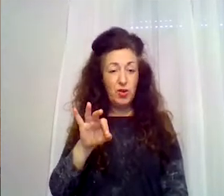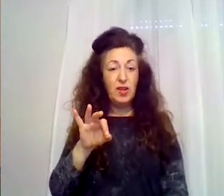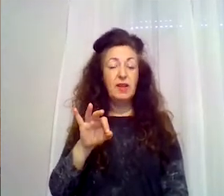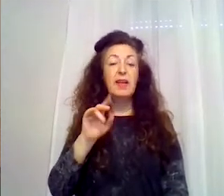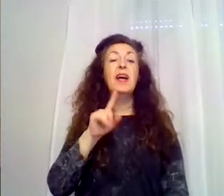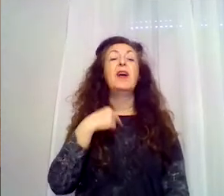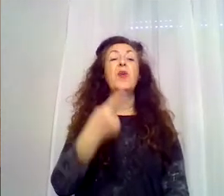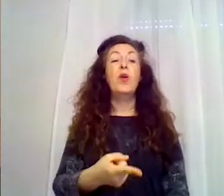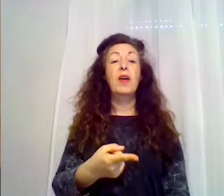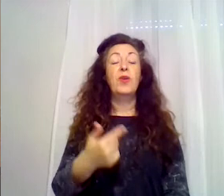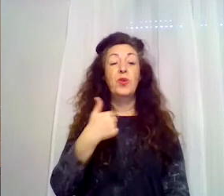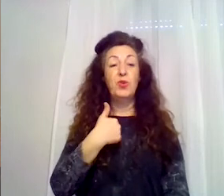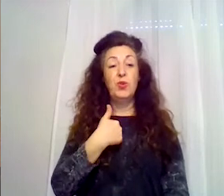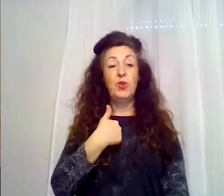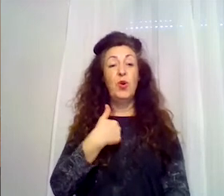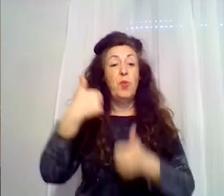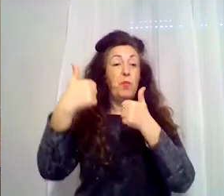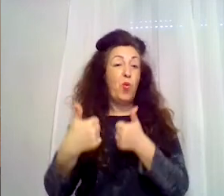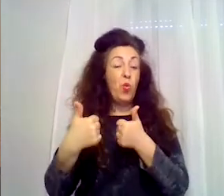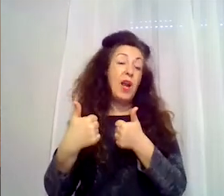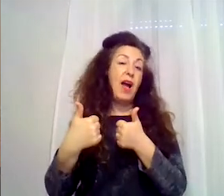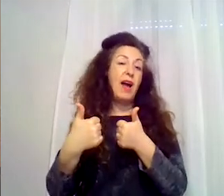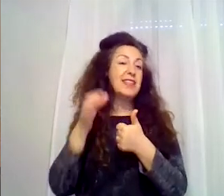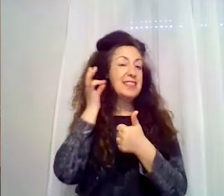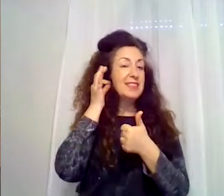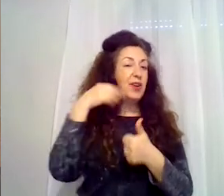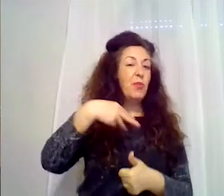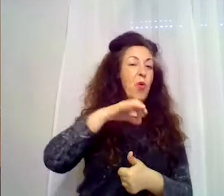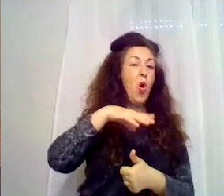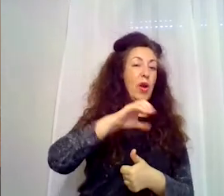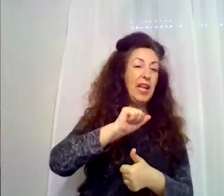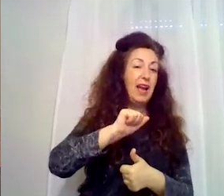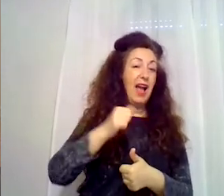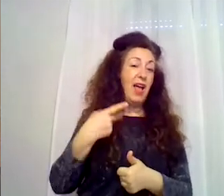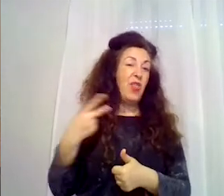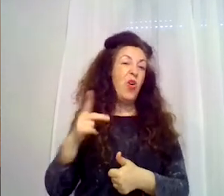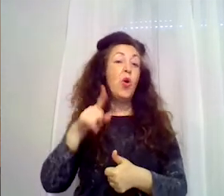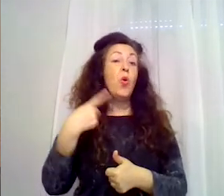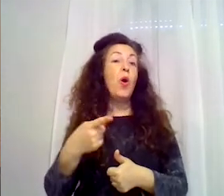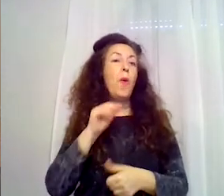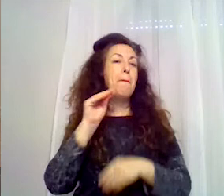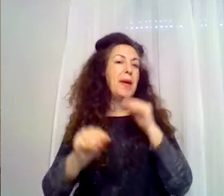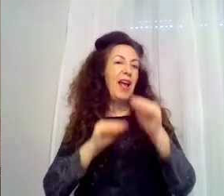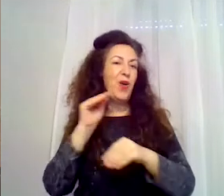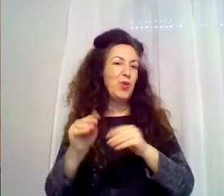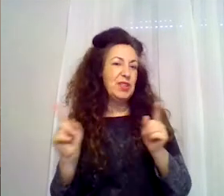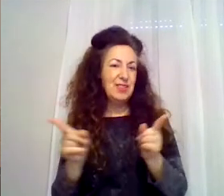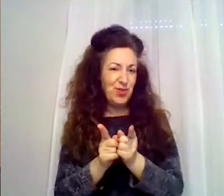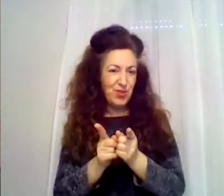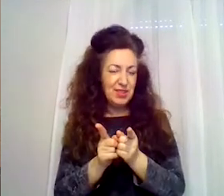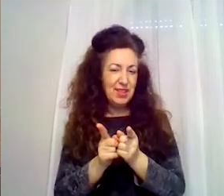había sido una especie de demonio, es decir, un señor que estaba a favor de todos los excesos.